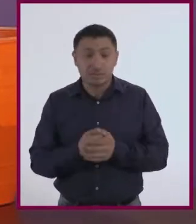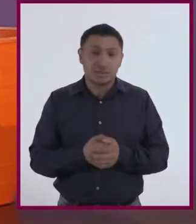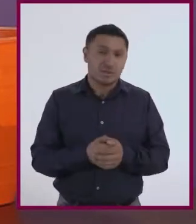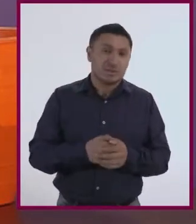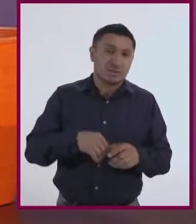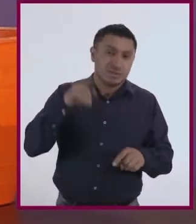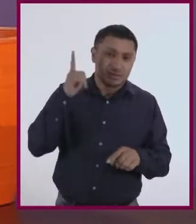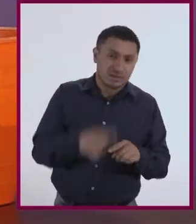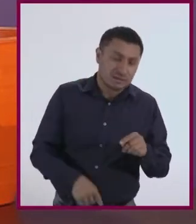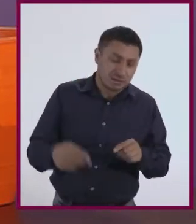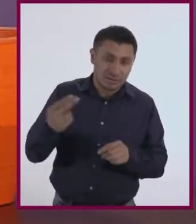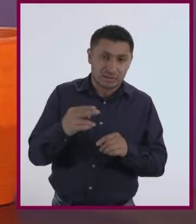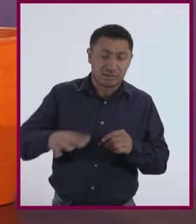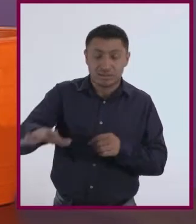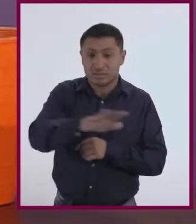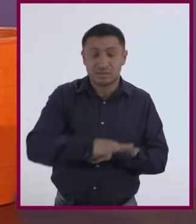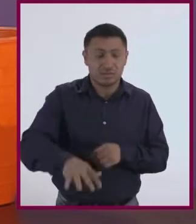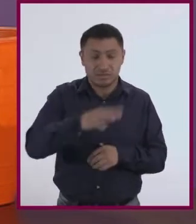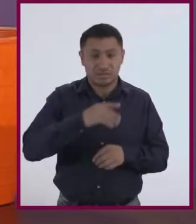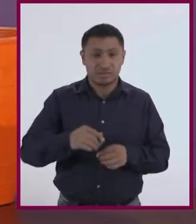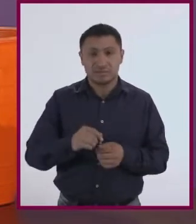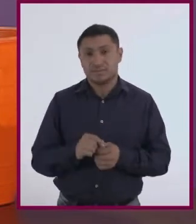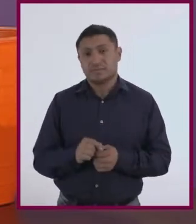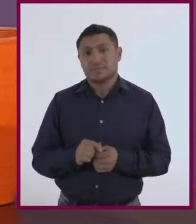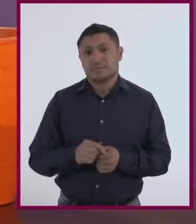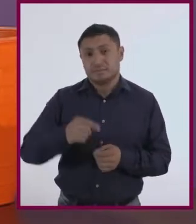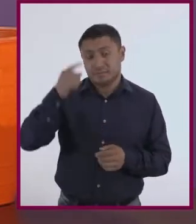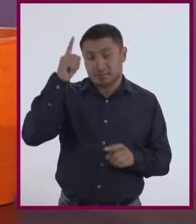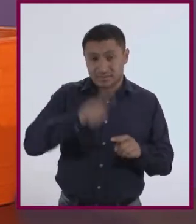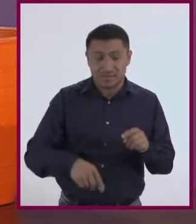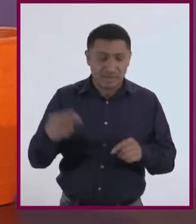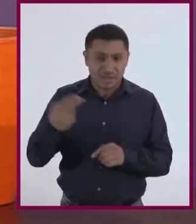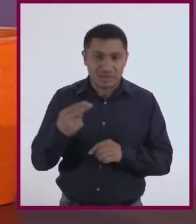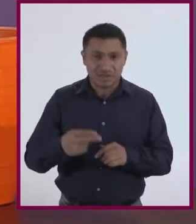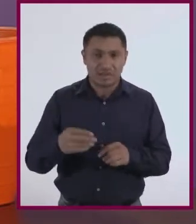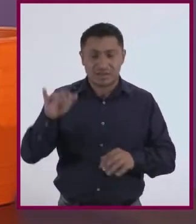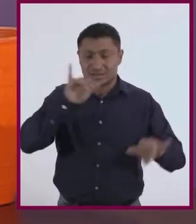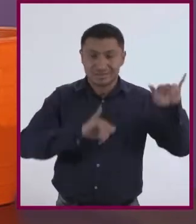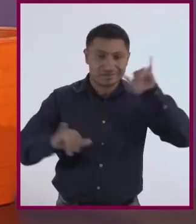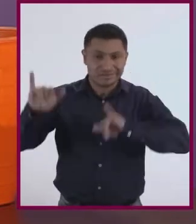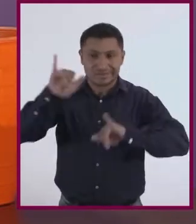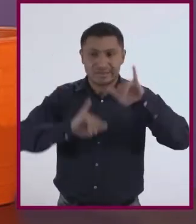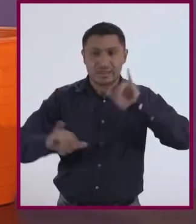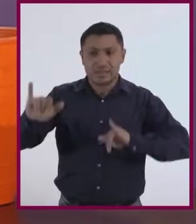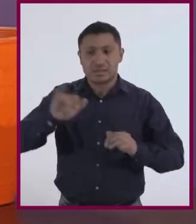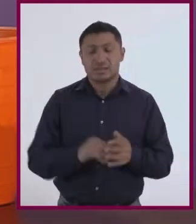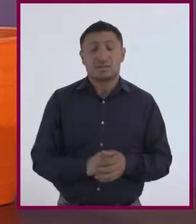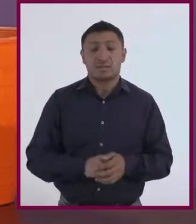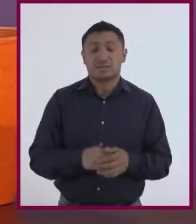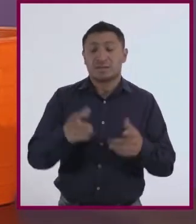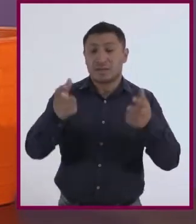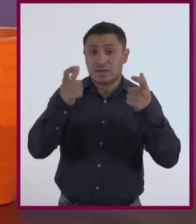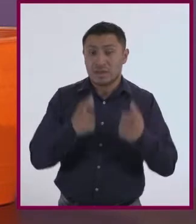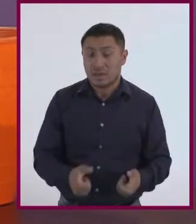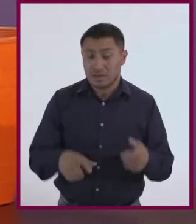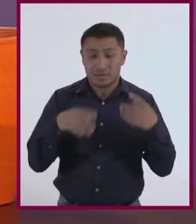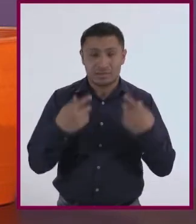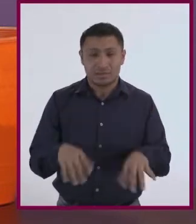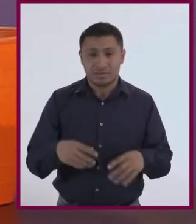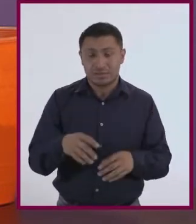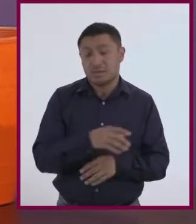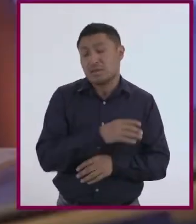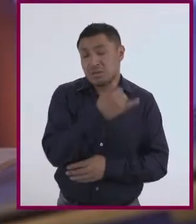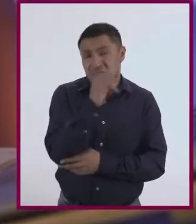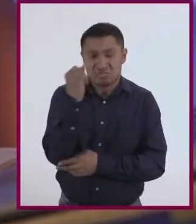la necesidad de espacios para rellenos sanitarios y vertederos, reduce la necesidad de fertilizantes químicos, economiza costos de poda de